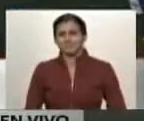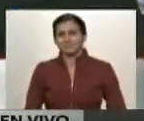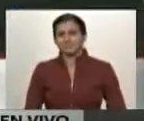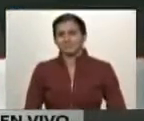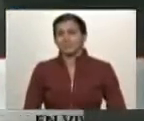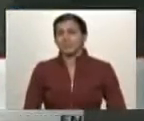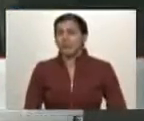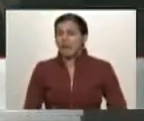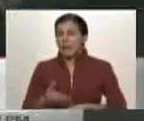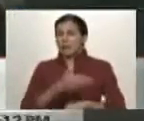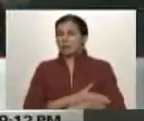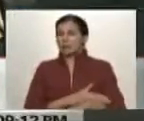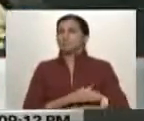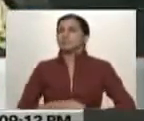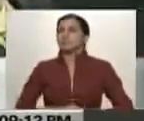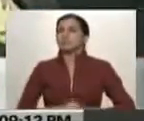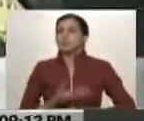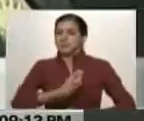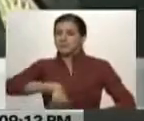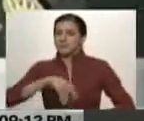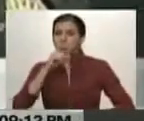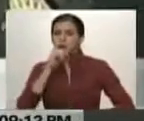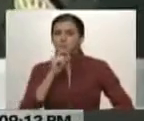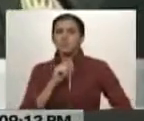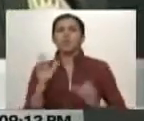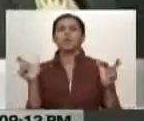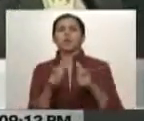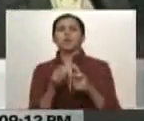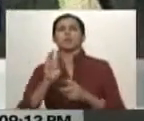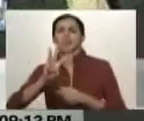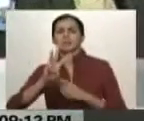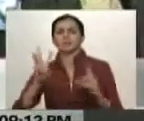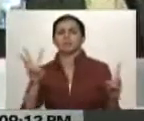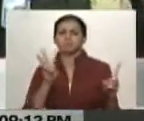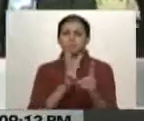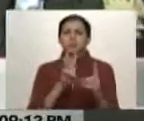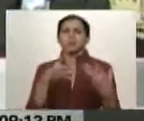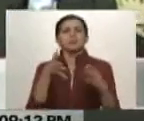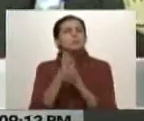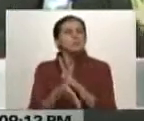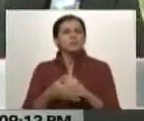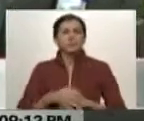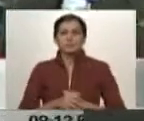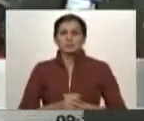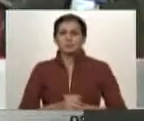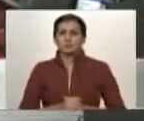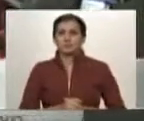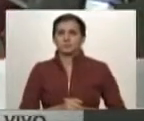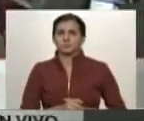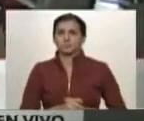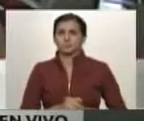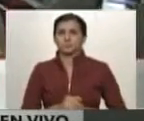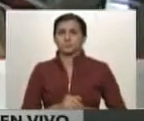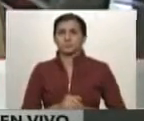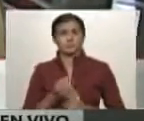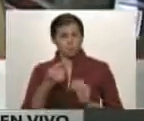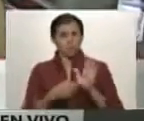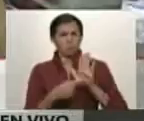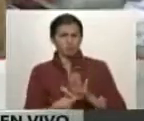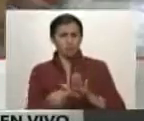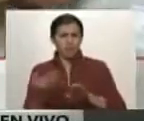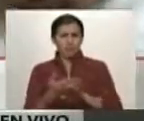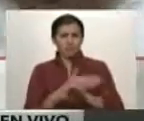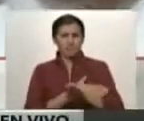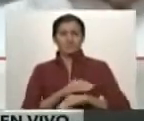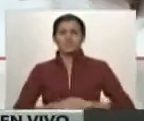anteriormente el jefe estado se reunía con tres personalidades que también son parte de estos acompañantes nosotros pudimos transmitirlo a través de la